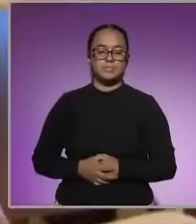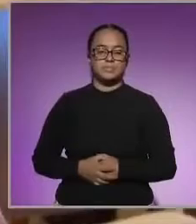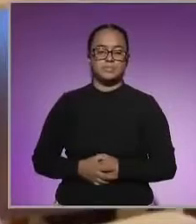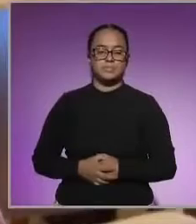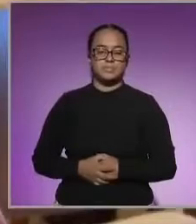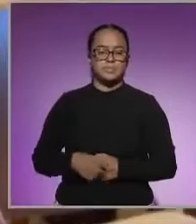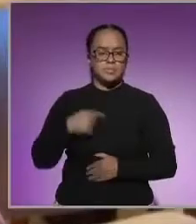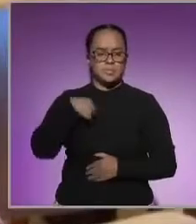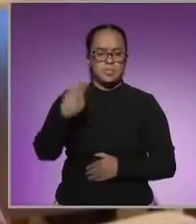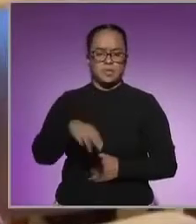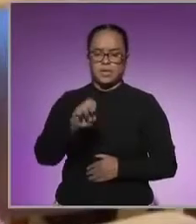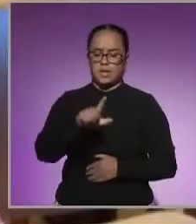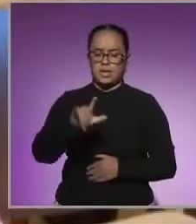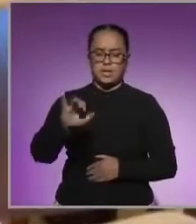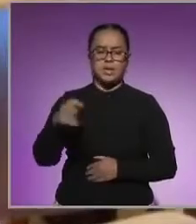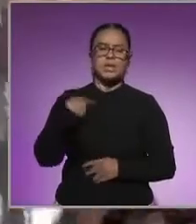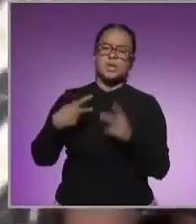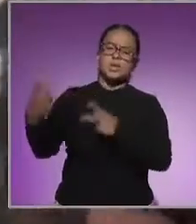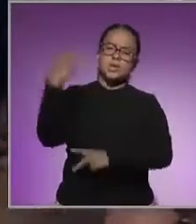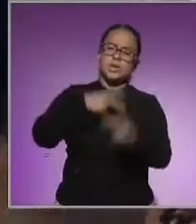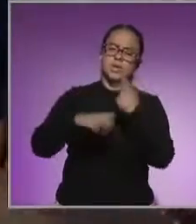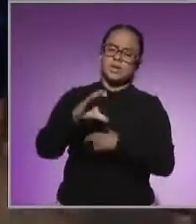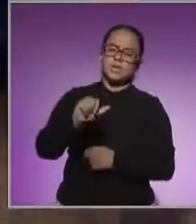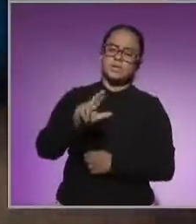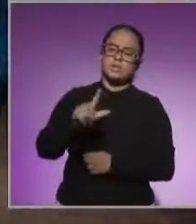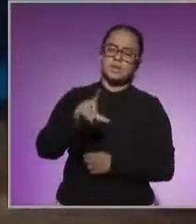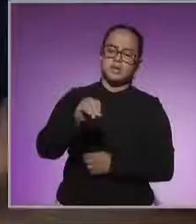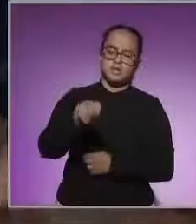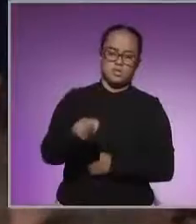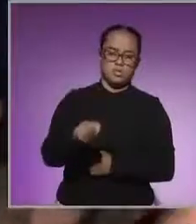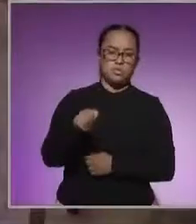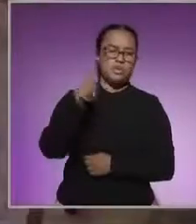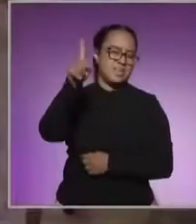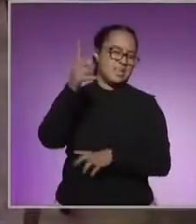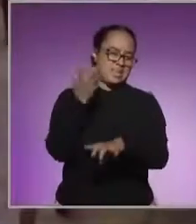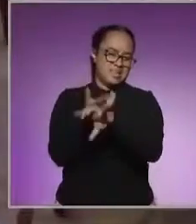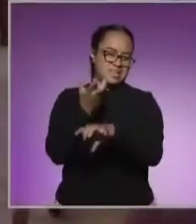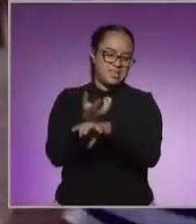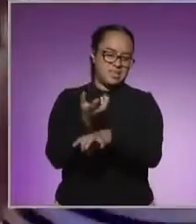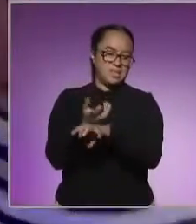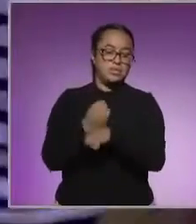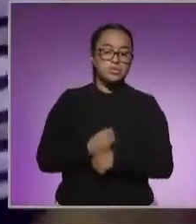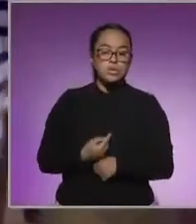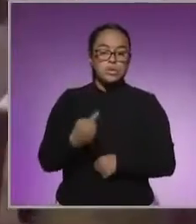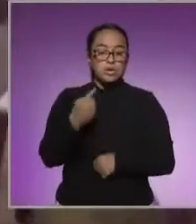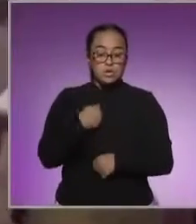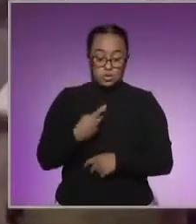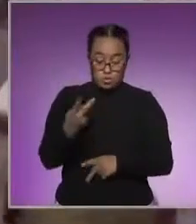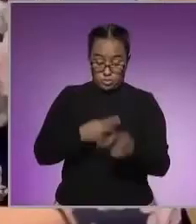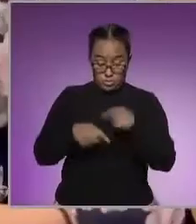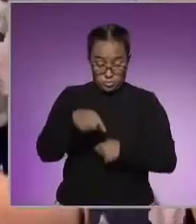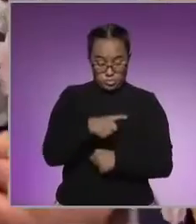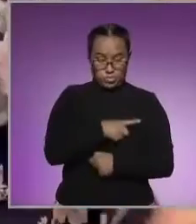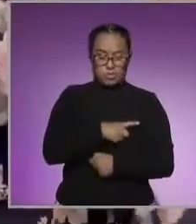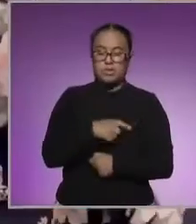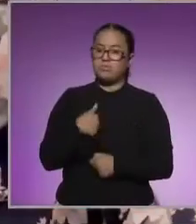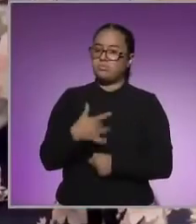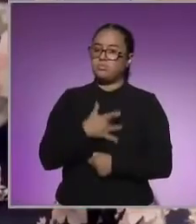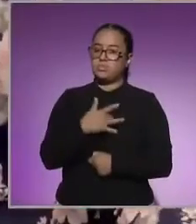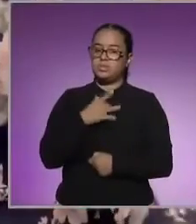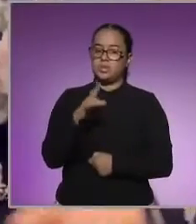me llamo el día que vengo de charlotte carolina del norte en estados unidos me daba miedo venir aquí solo